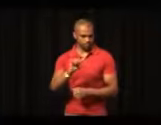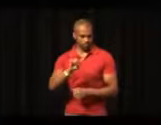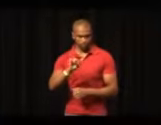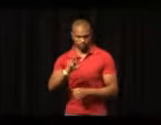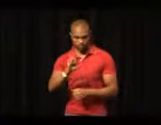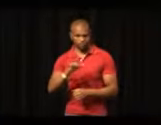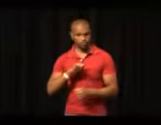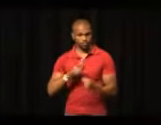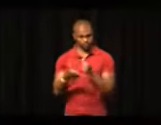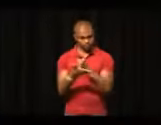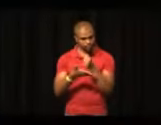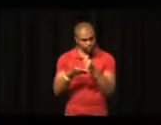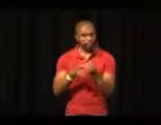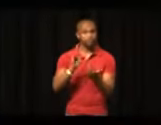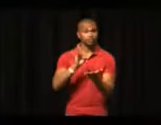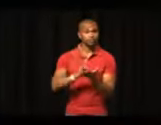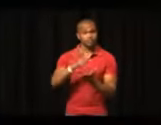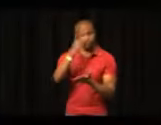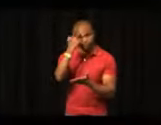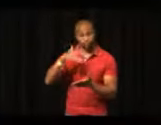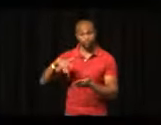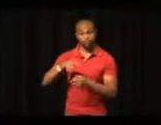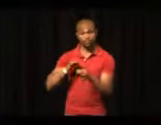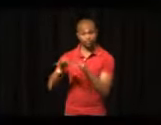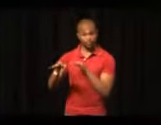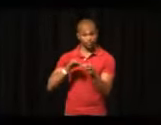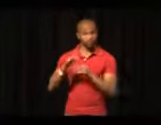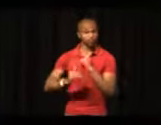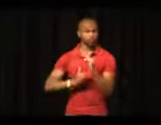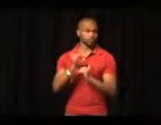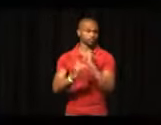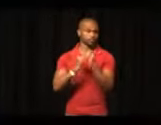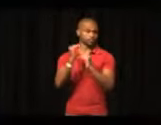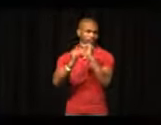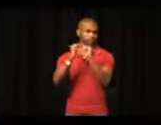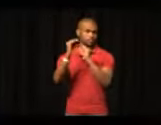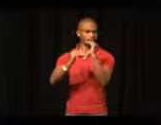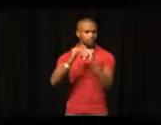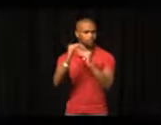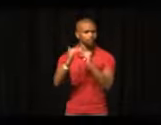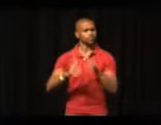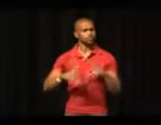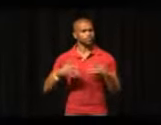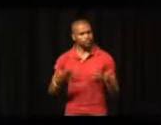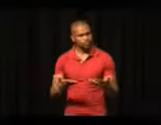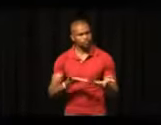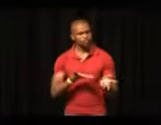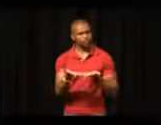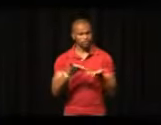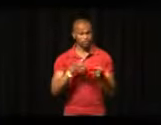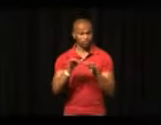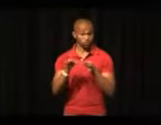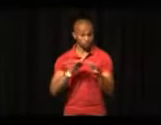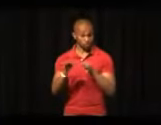indicadores basado en la realidad donde se desarrollan esos proyectos.